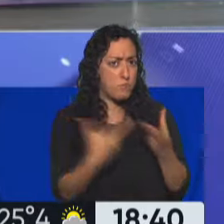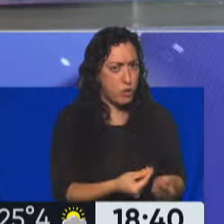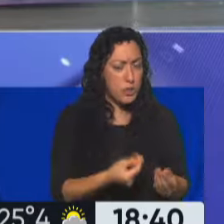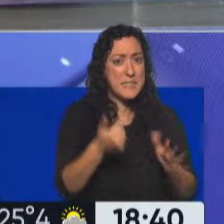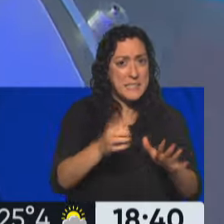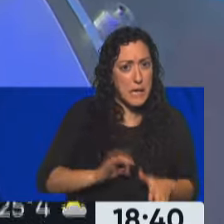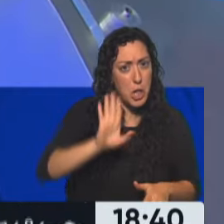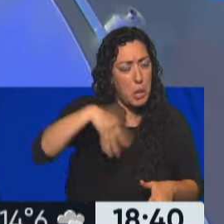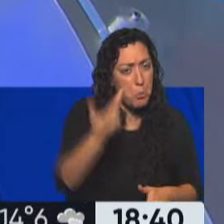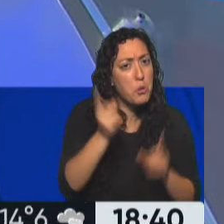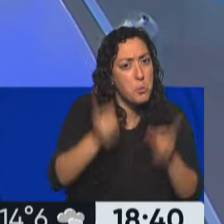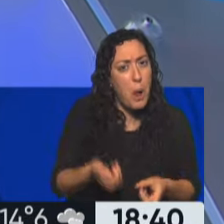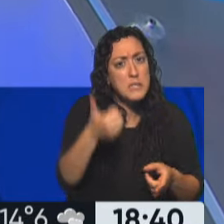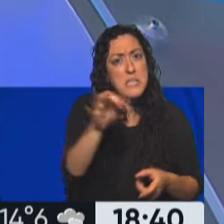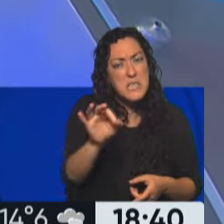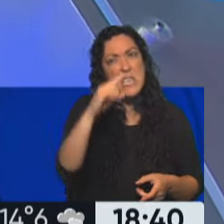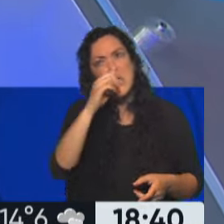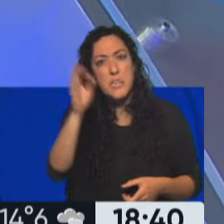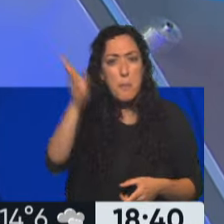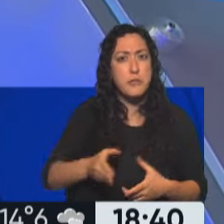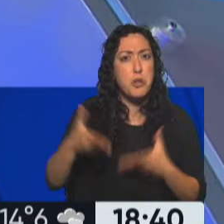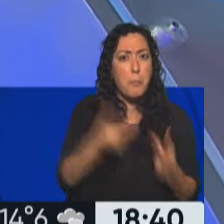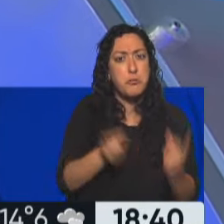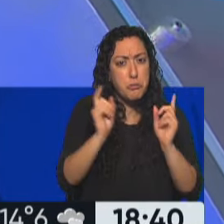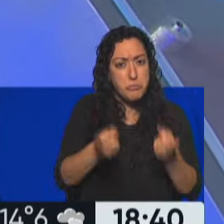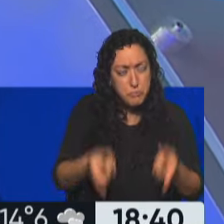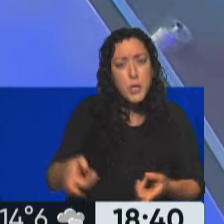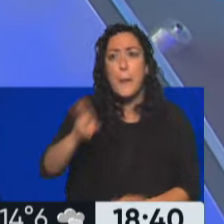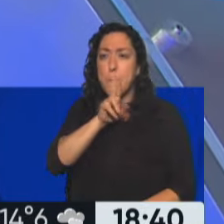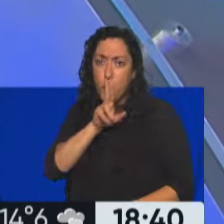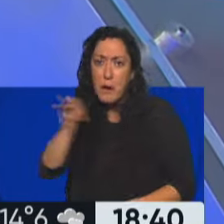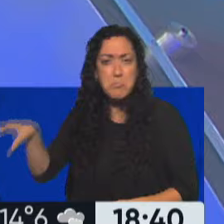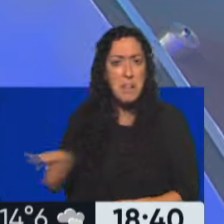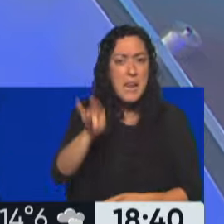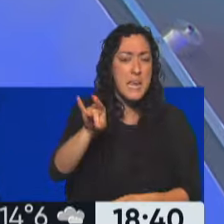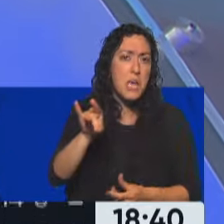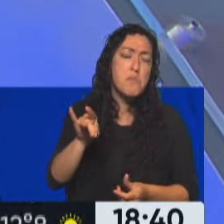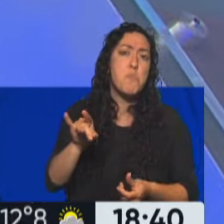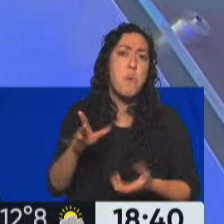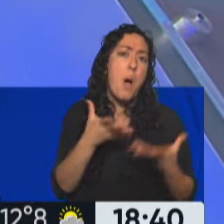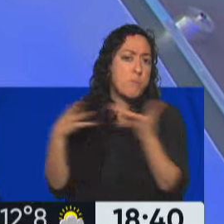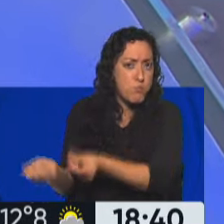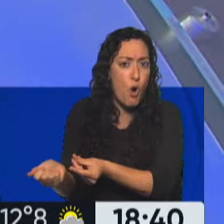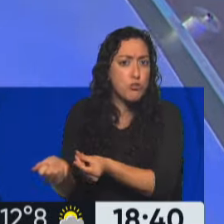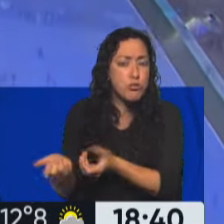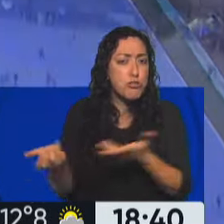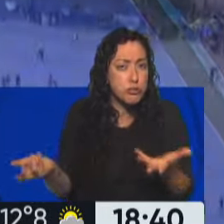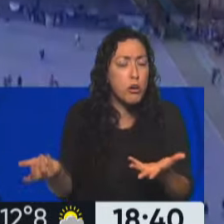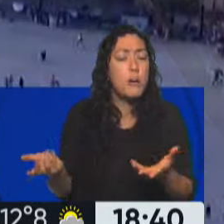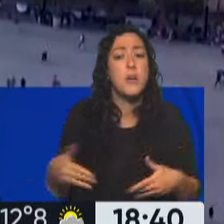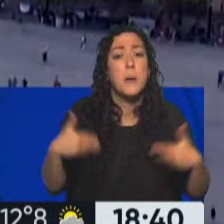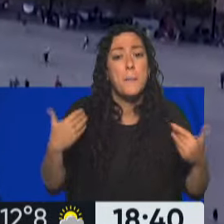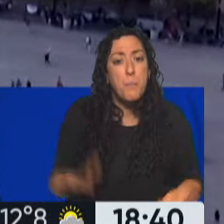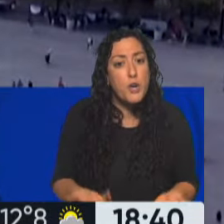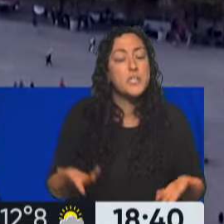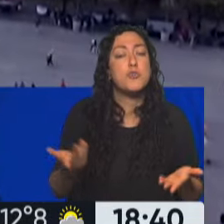de 6 años, sí. Arriba del 60, del 70%. Ella llega también con un apoyo muy fuerte en las urnas, es decir, que en ese